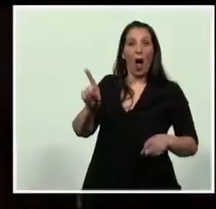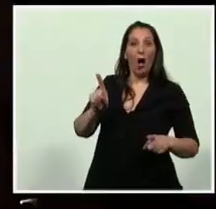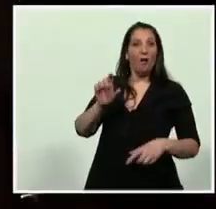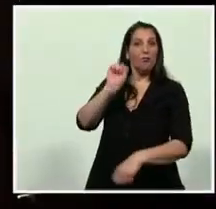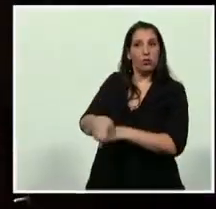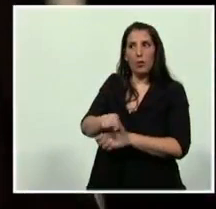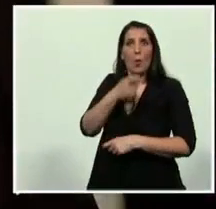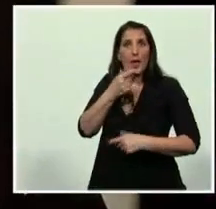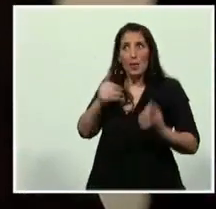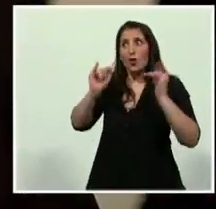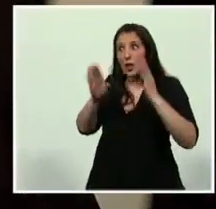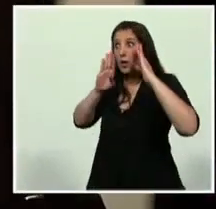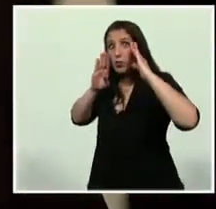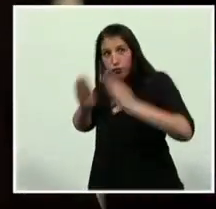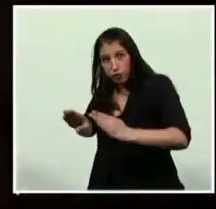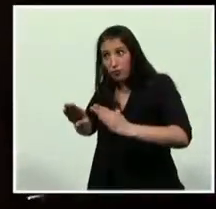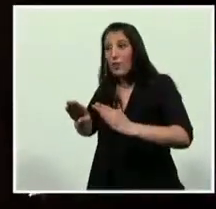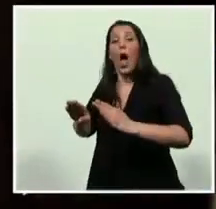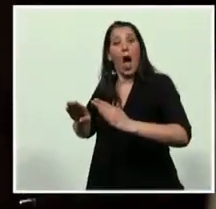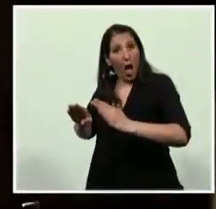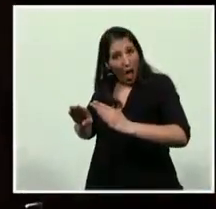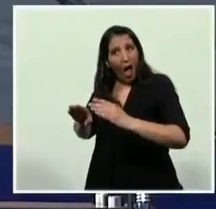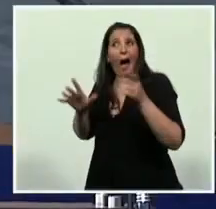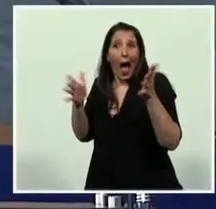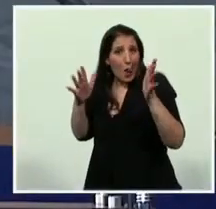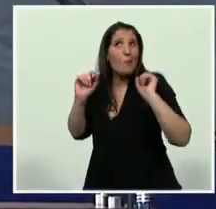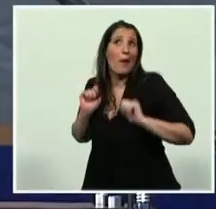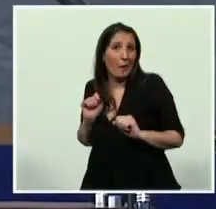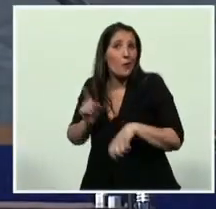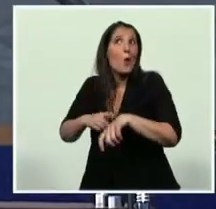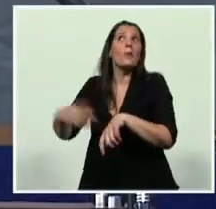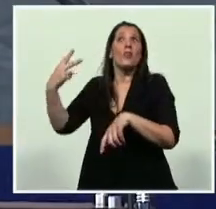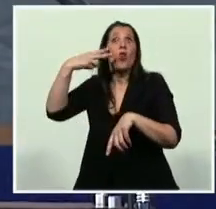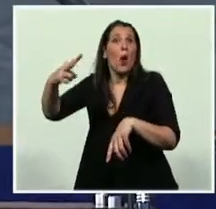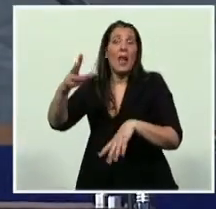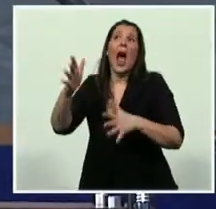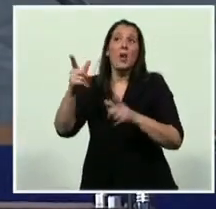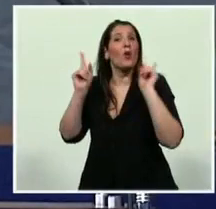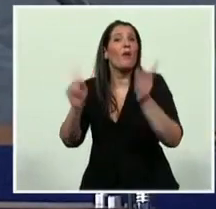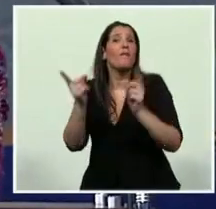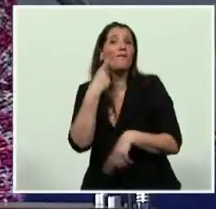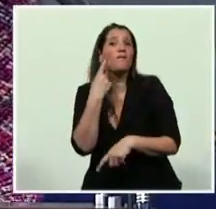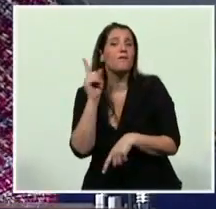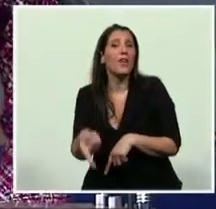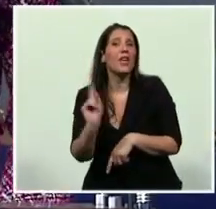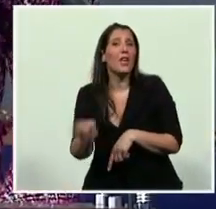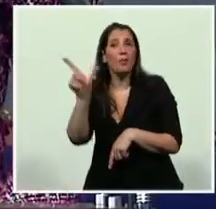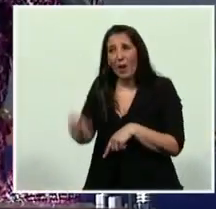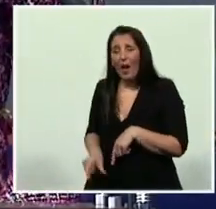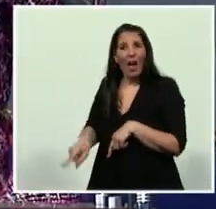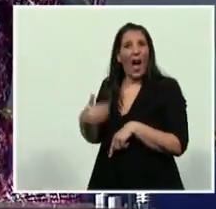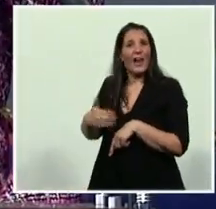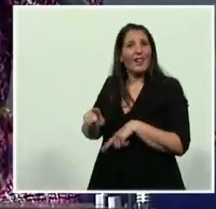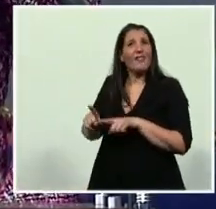hubieran escuchado, tal vez tendríamos hoy entre nosotros todavía ese gran argentino que había revolucionado al mundo de